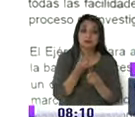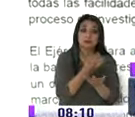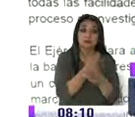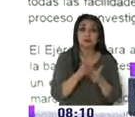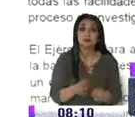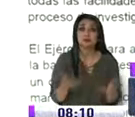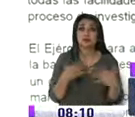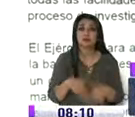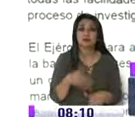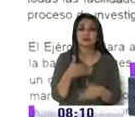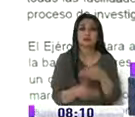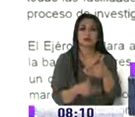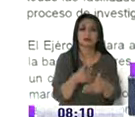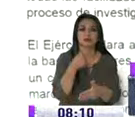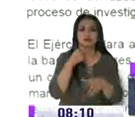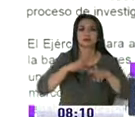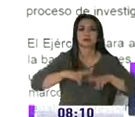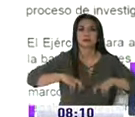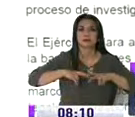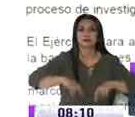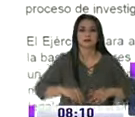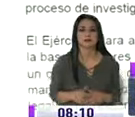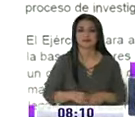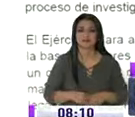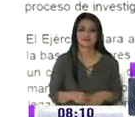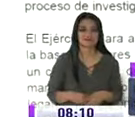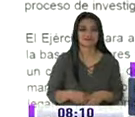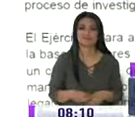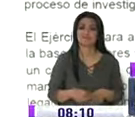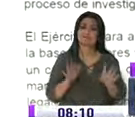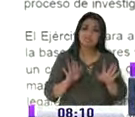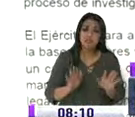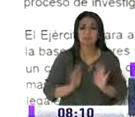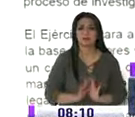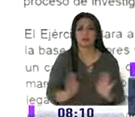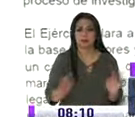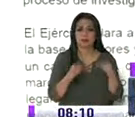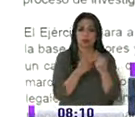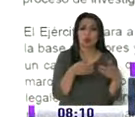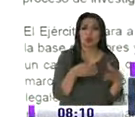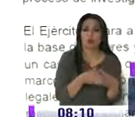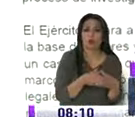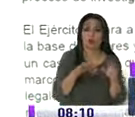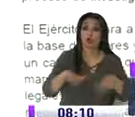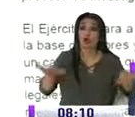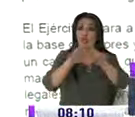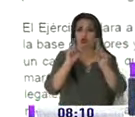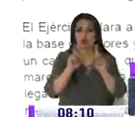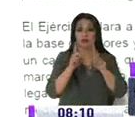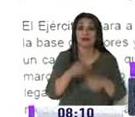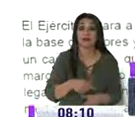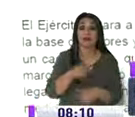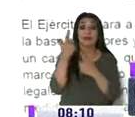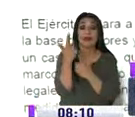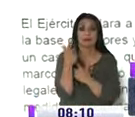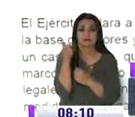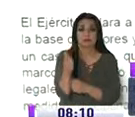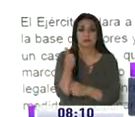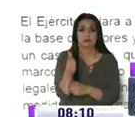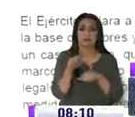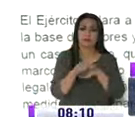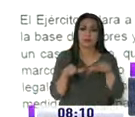fiscalía durante el proceso investigativo. Considera el caso como un hecho aislado y que el ejército, sobre la base del dictamen, analizará